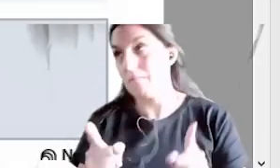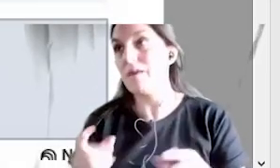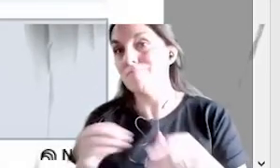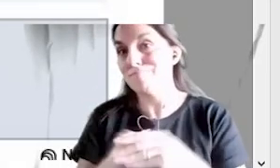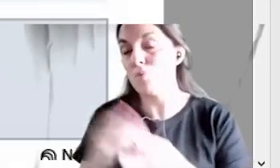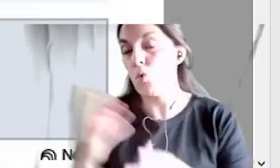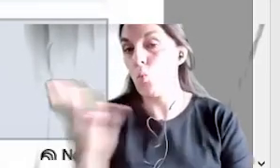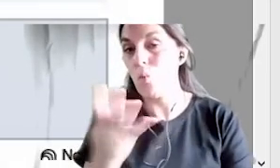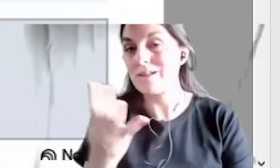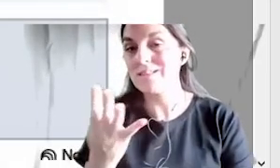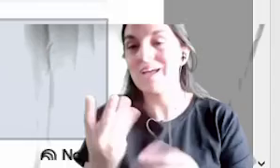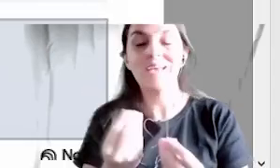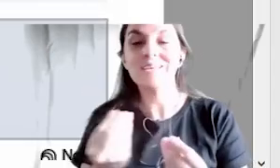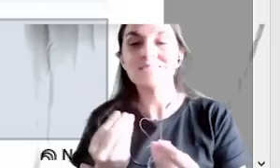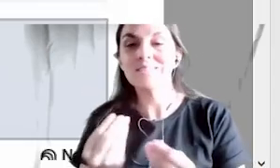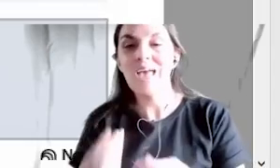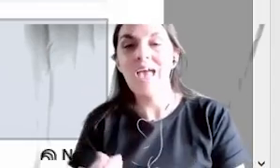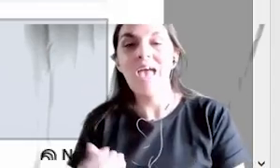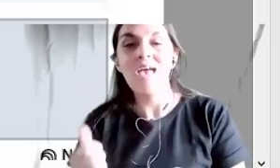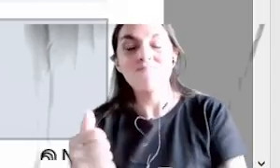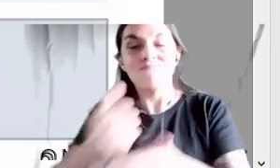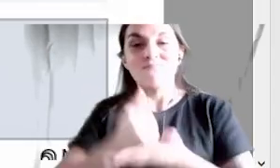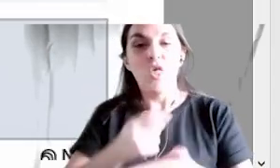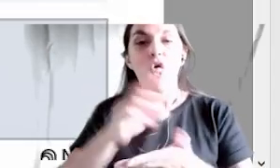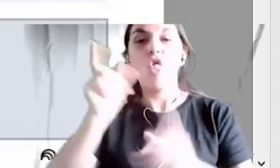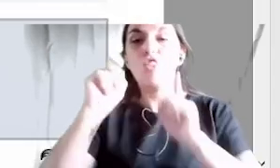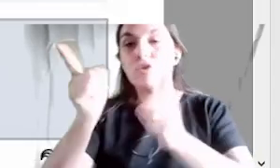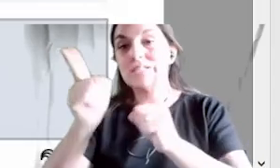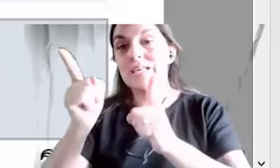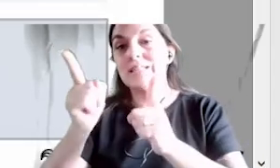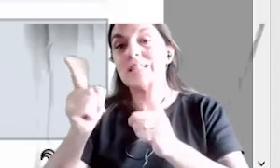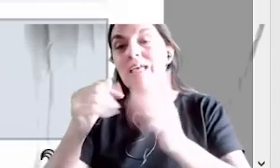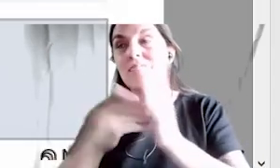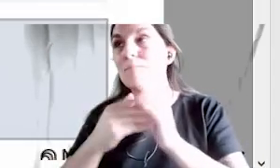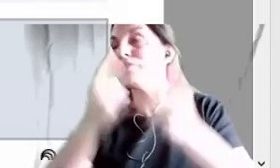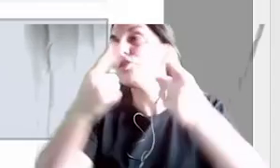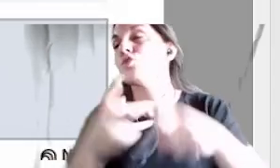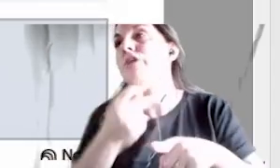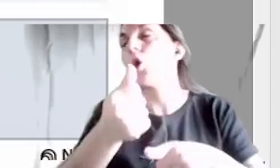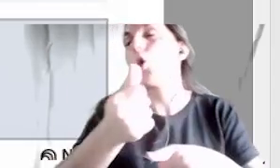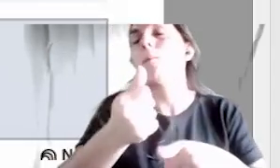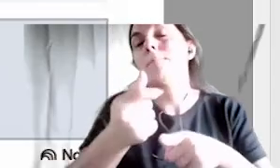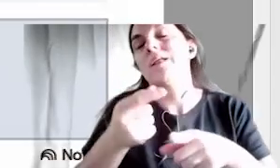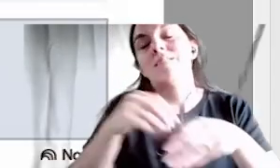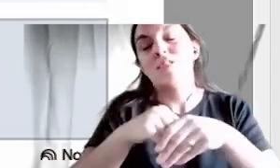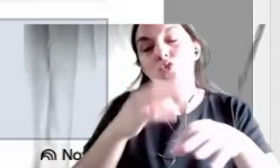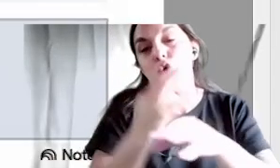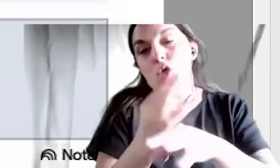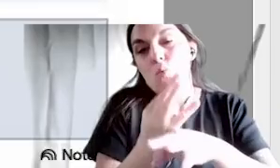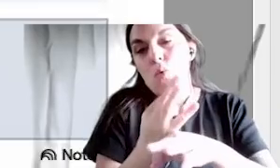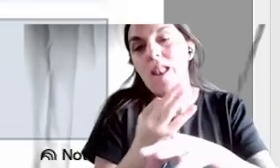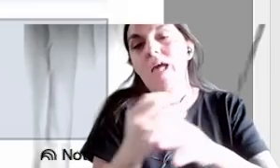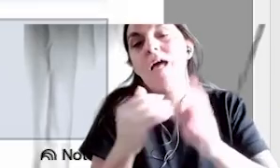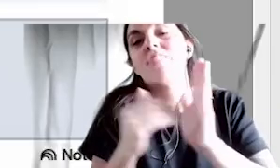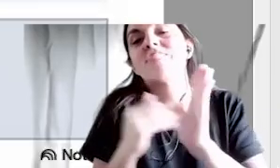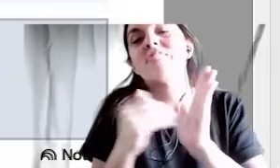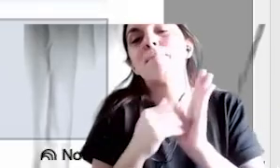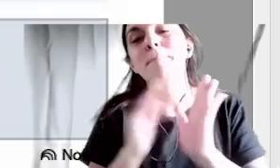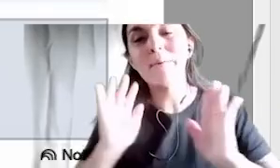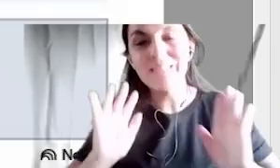el adicional docente por el material didáctico que tengan que aportar en la medida, o mejor dicho, en la